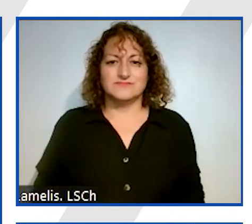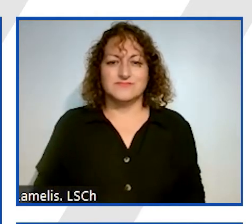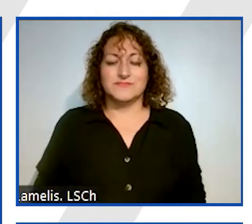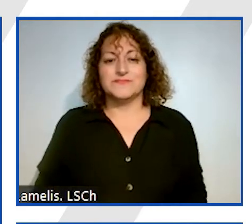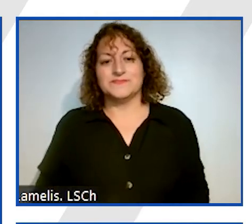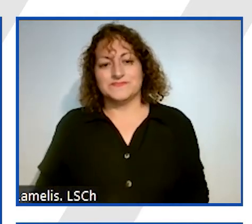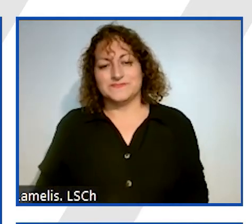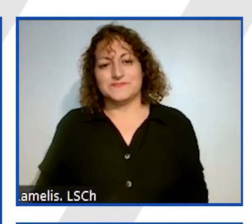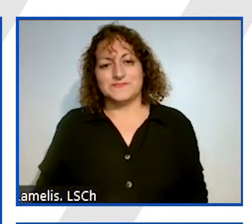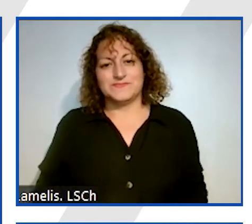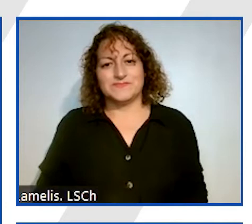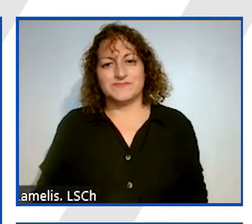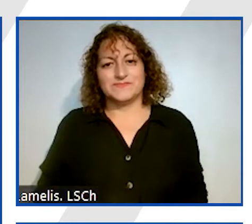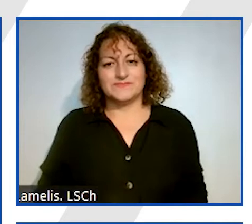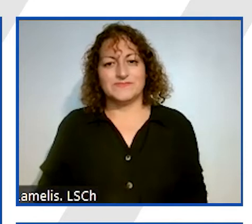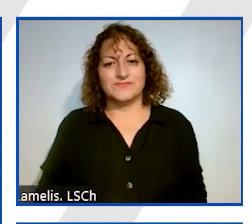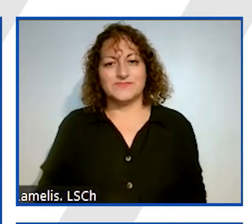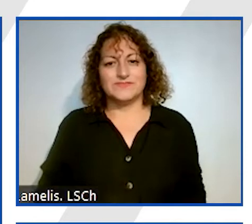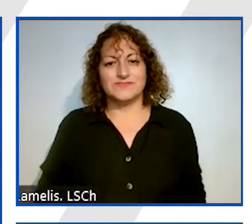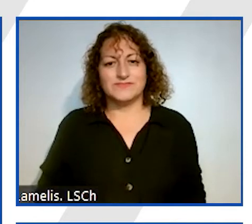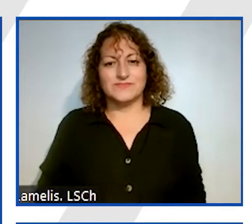Bueno, y ahora, empecemos con el hombre.